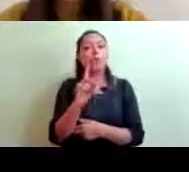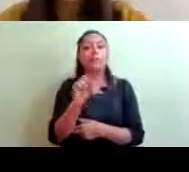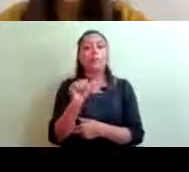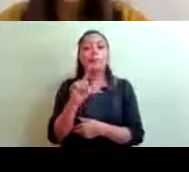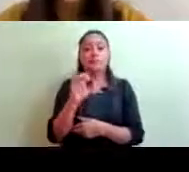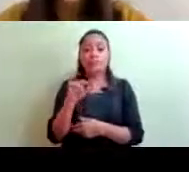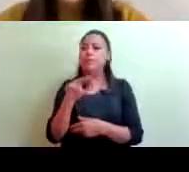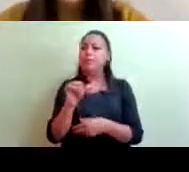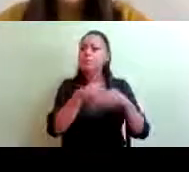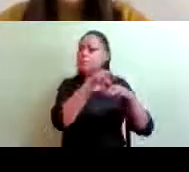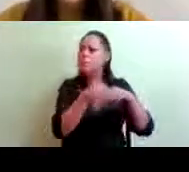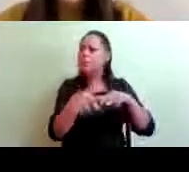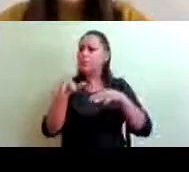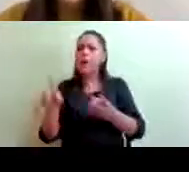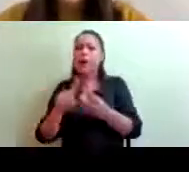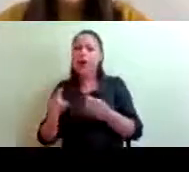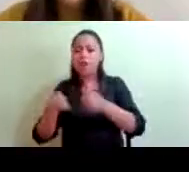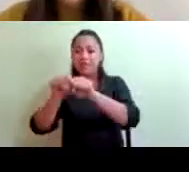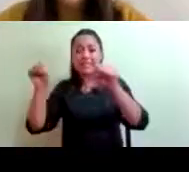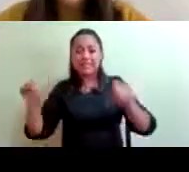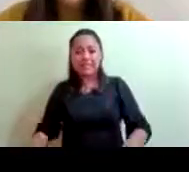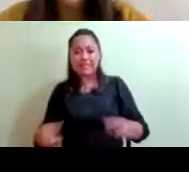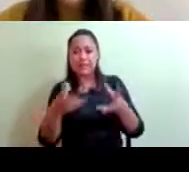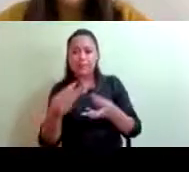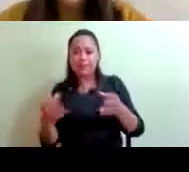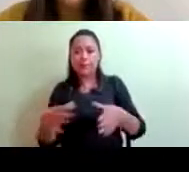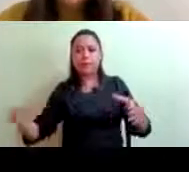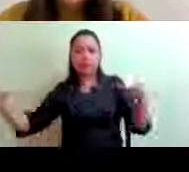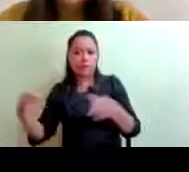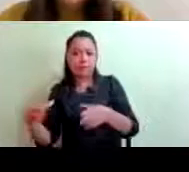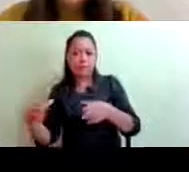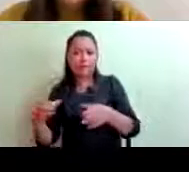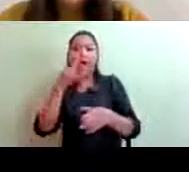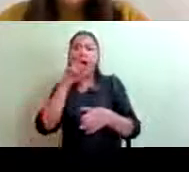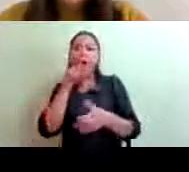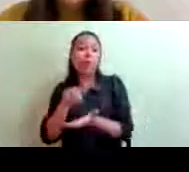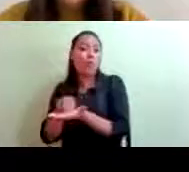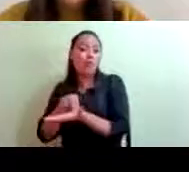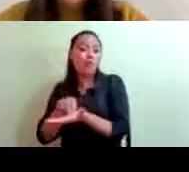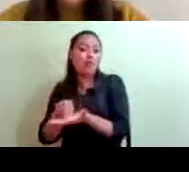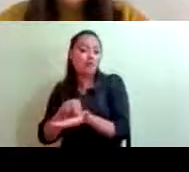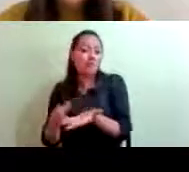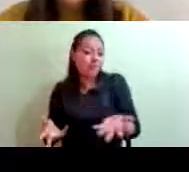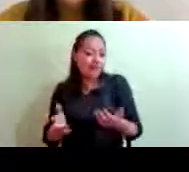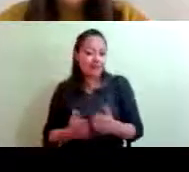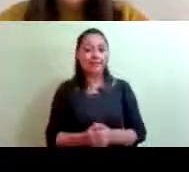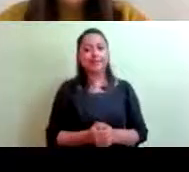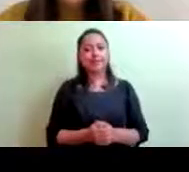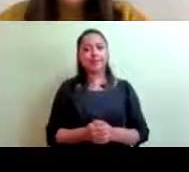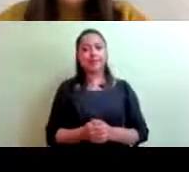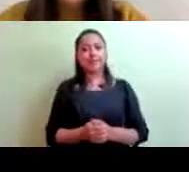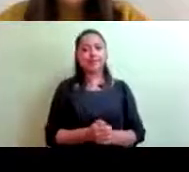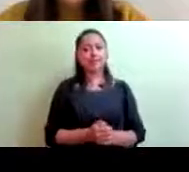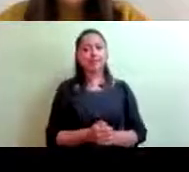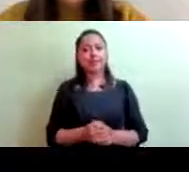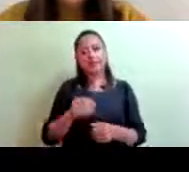de captación que va directamente al drenaje de la Ciudad de México, donde es sacada de la cuenca, ¿no?